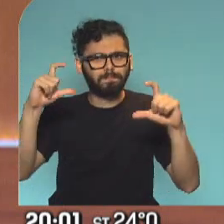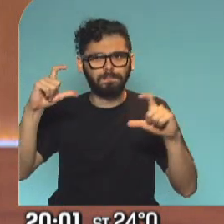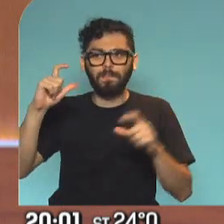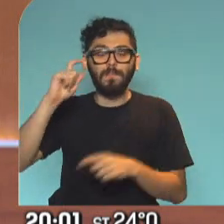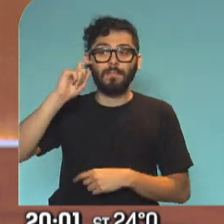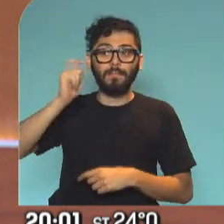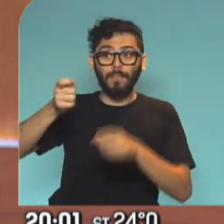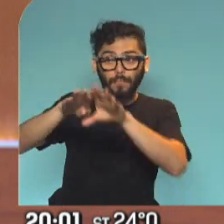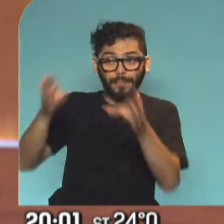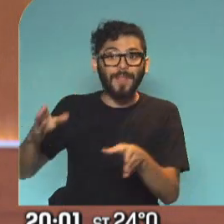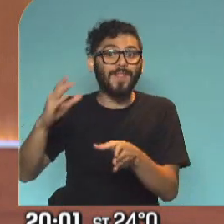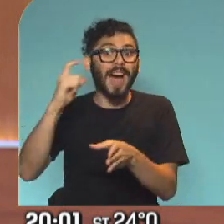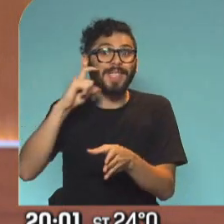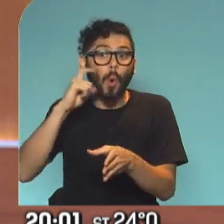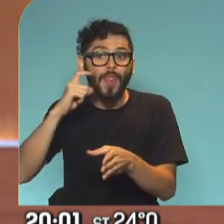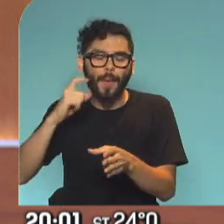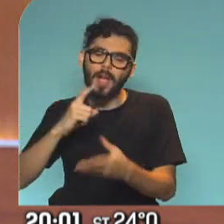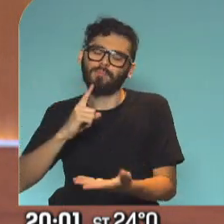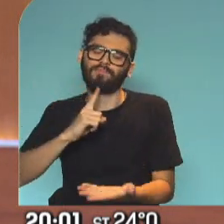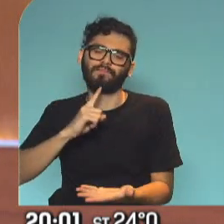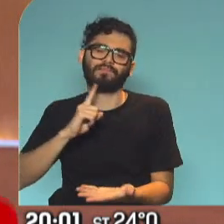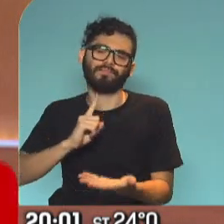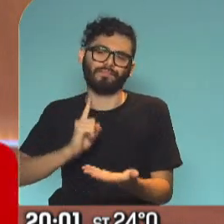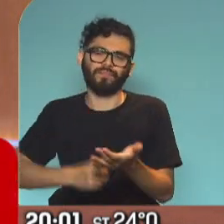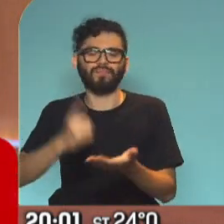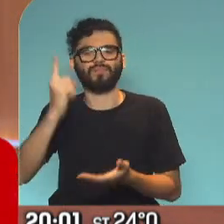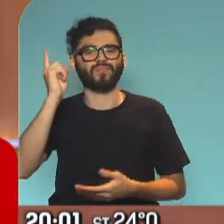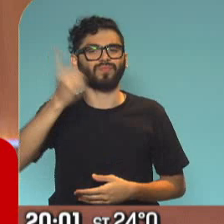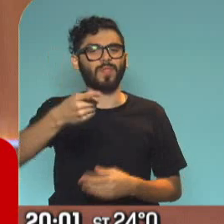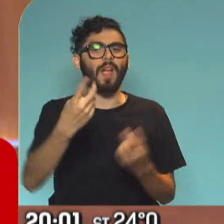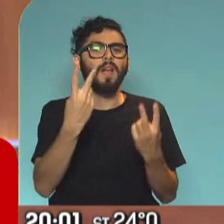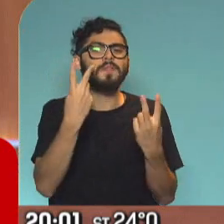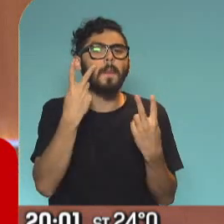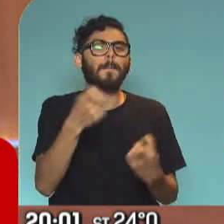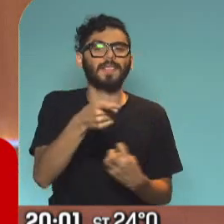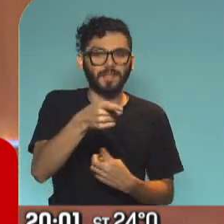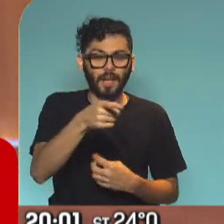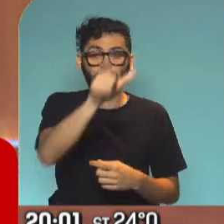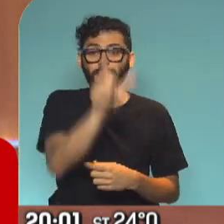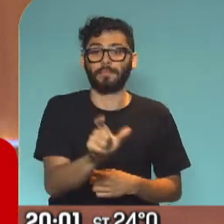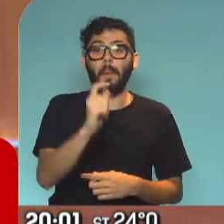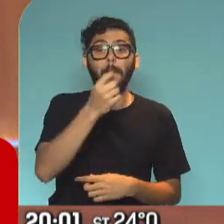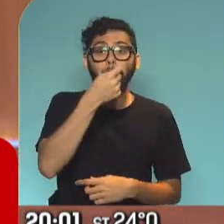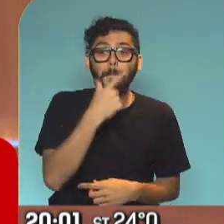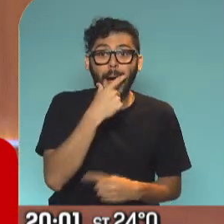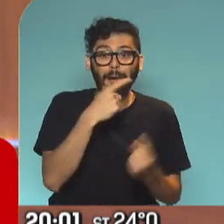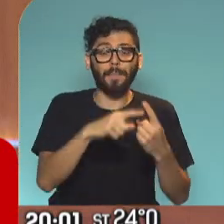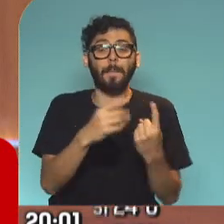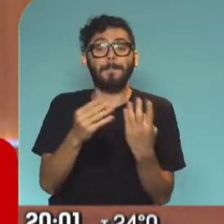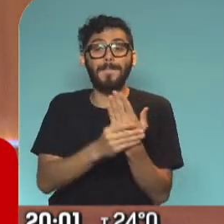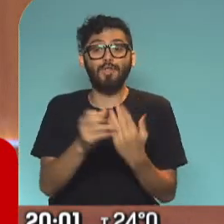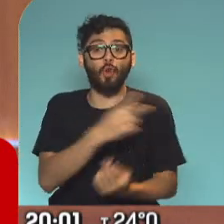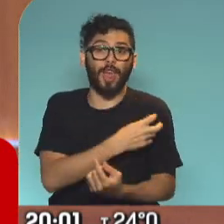de Comodoro Rivadavia de ordenar la investigación de lo que ha generado en su momento Mauricio Macri, su ministro de Defensa y quien